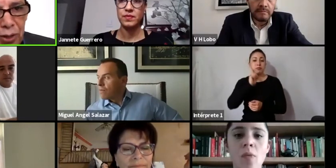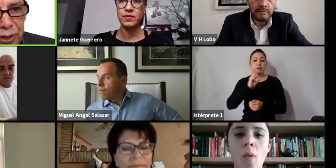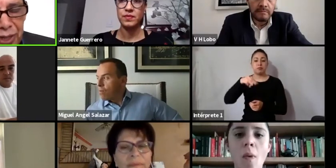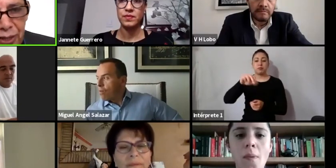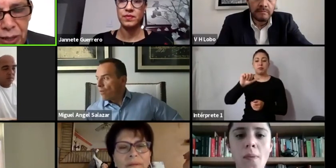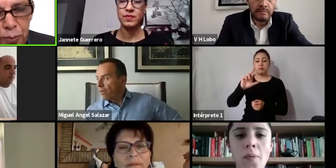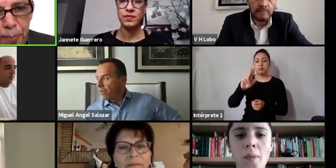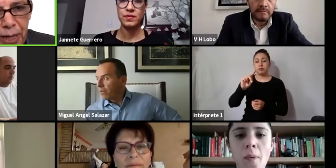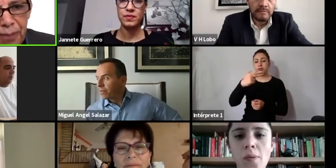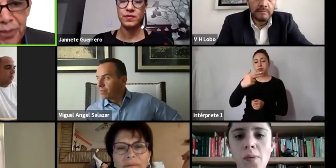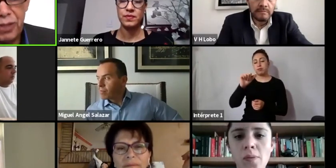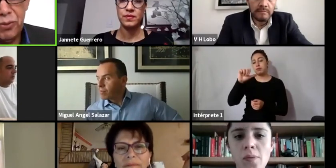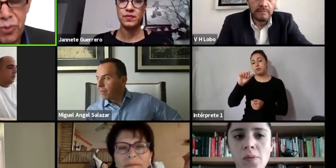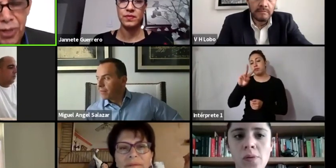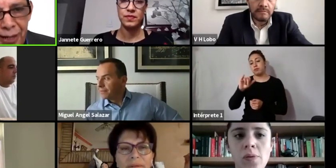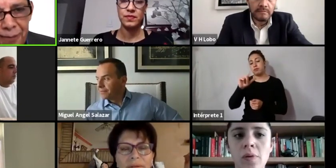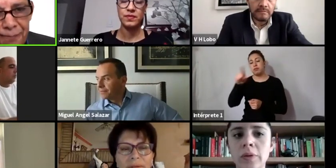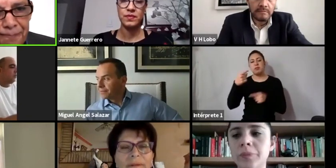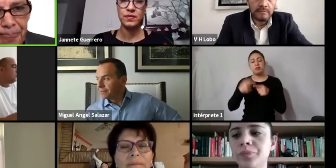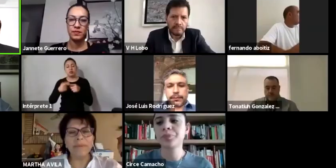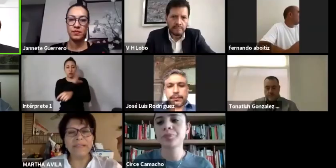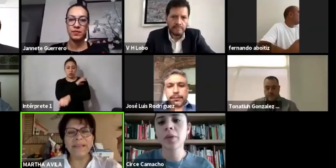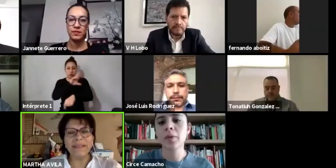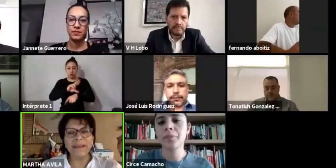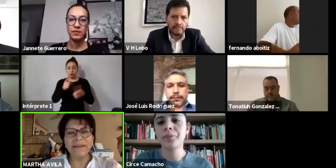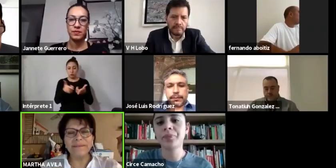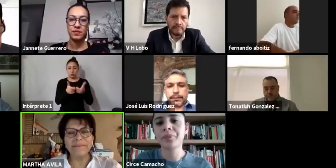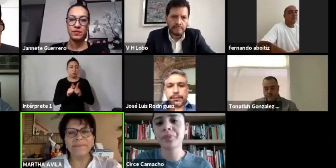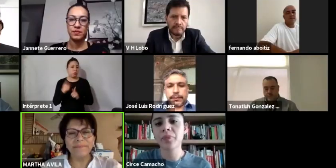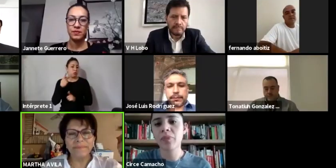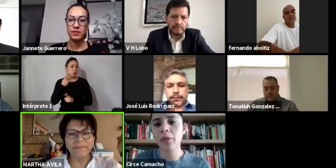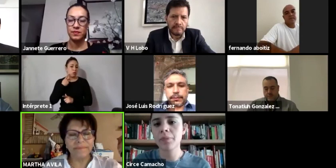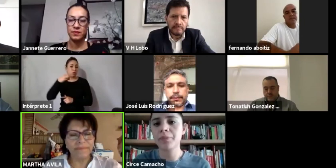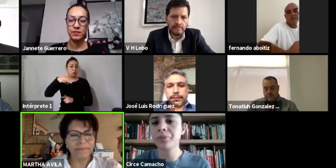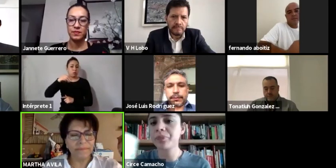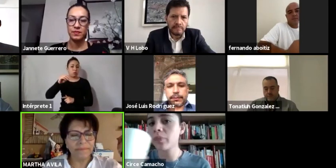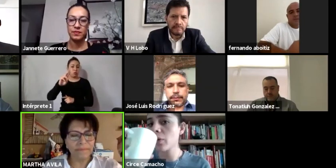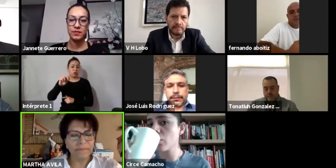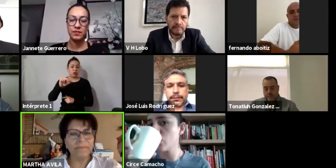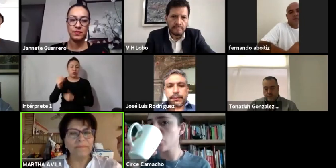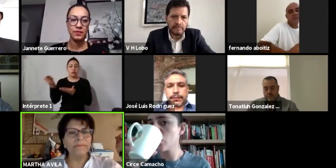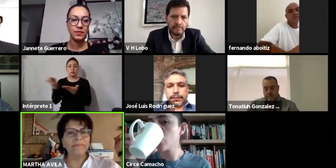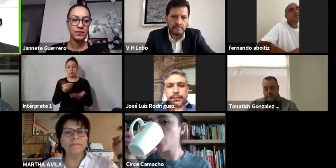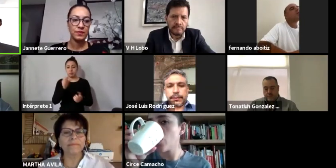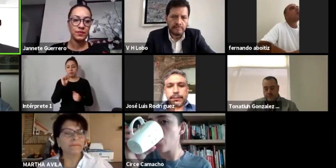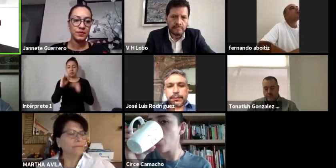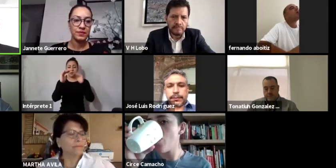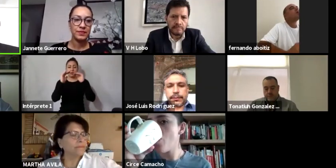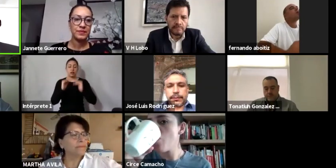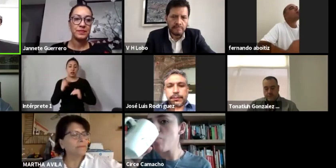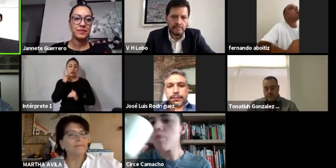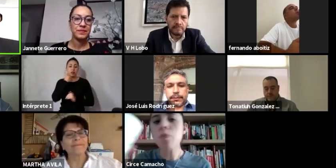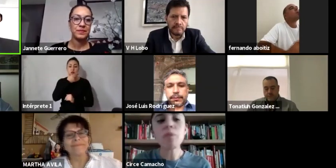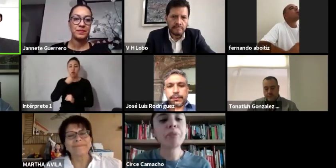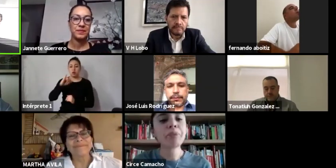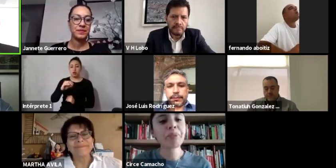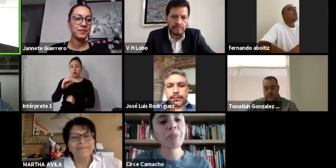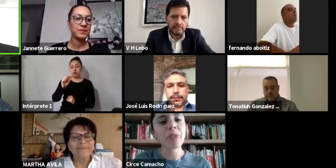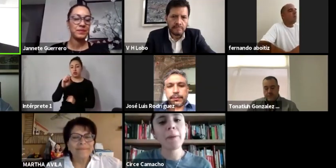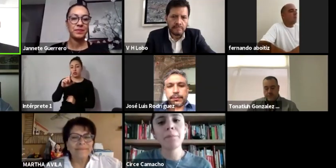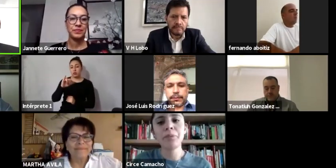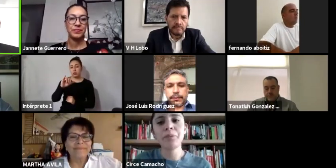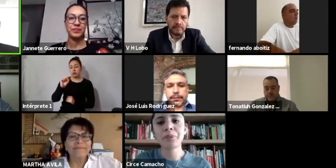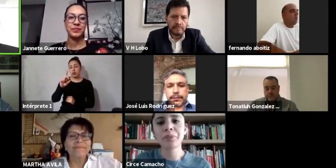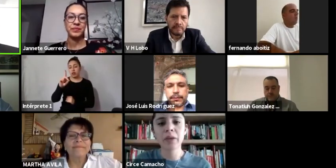Ávila Ventura, coordinadora del Grupo Parlamentario de Morena. Presente. Diputado José Luis Rodríguez Díaz de